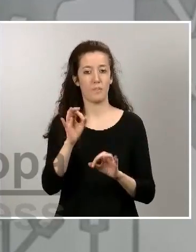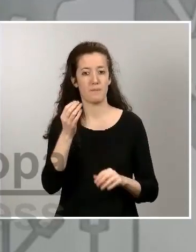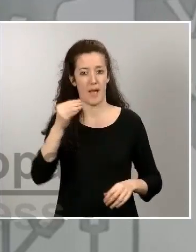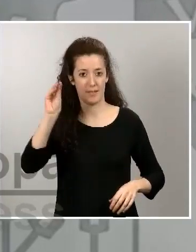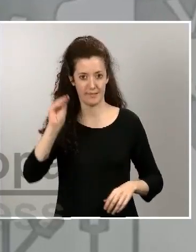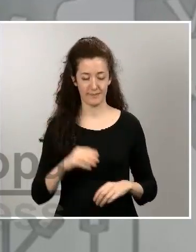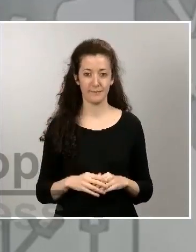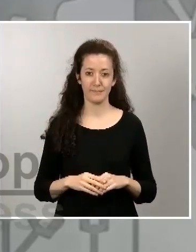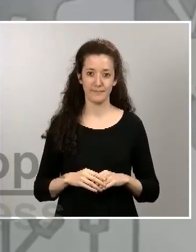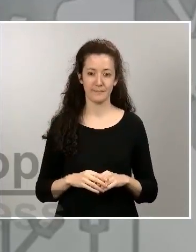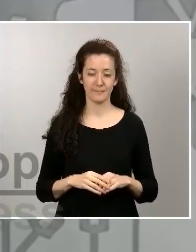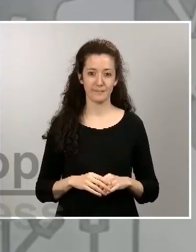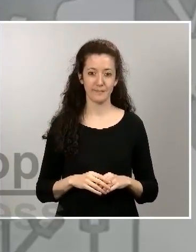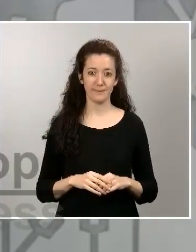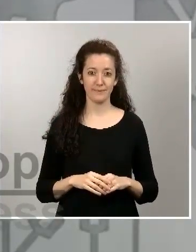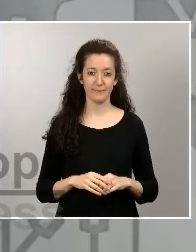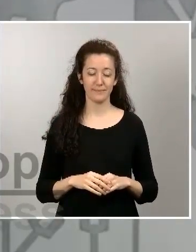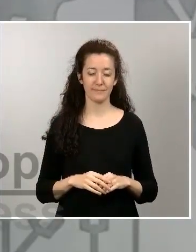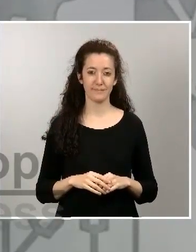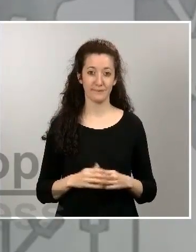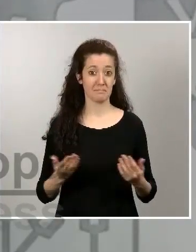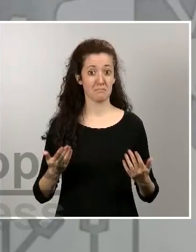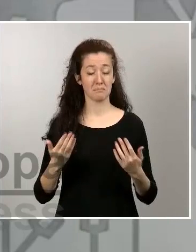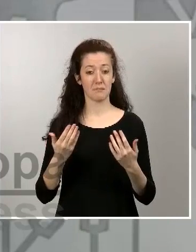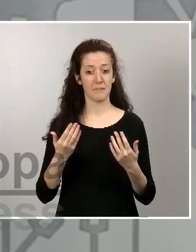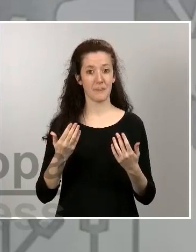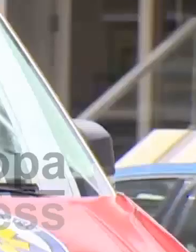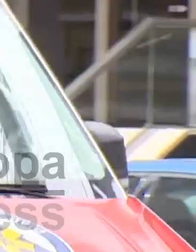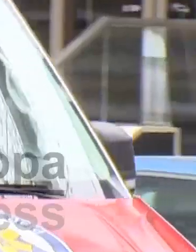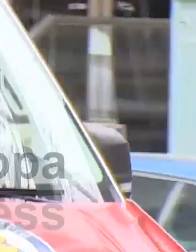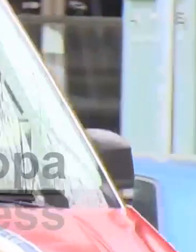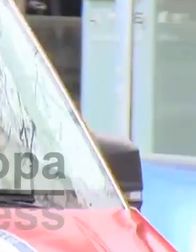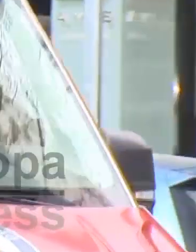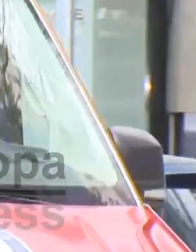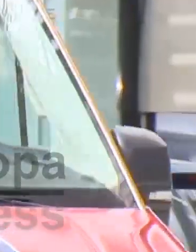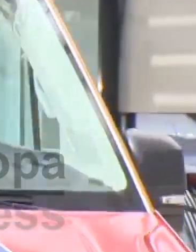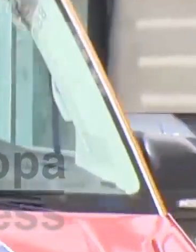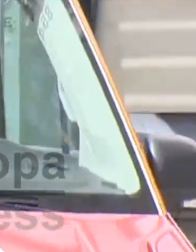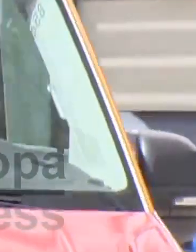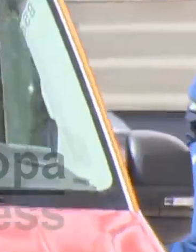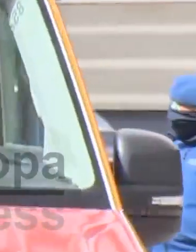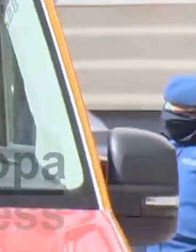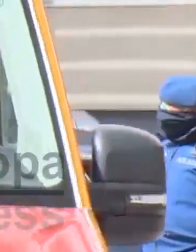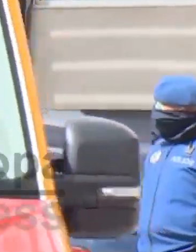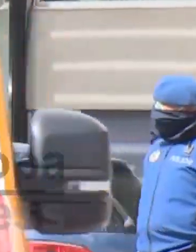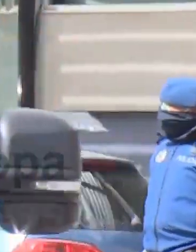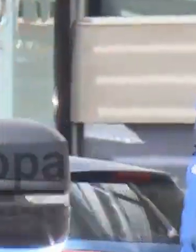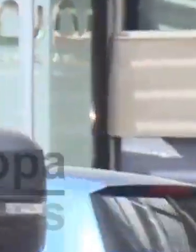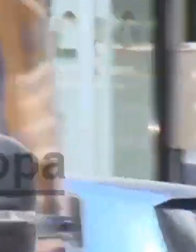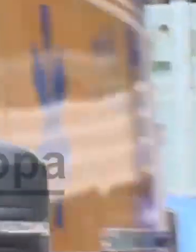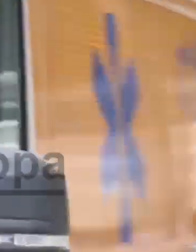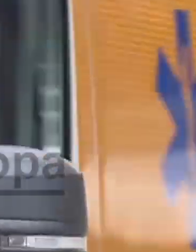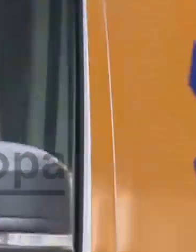como ya veníamos viendo, una estabilización en los datos que vamos registrando. Más concretamente, en la actualidad hay 6